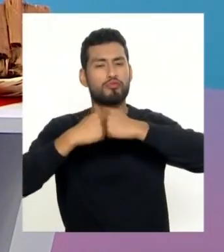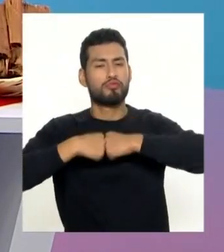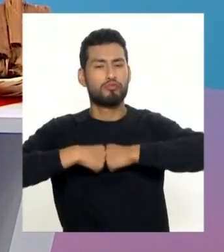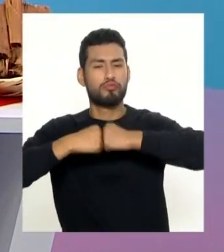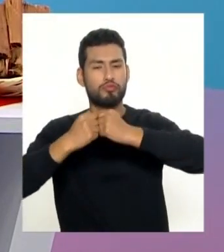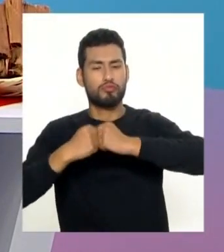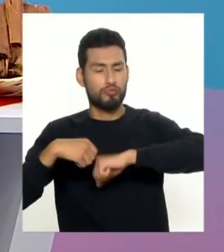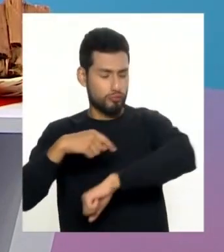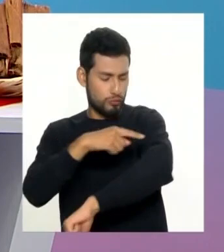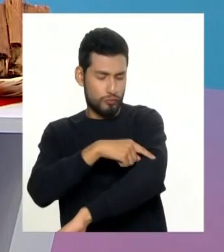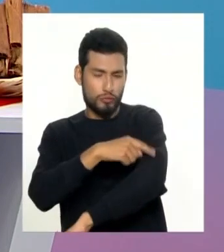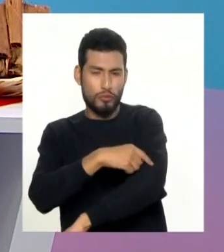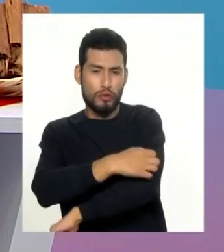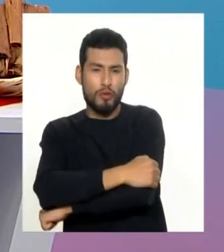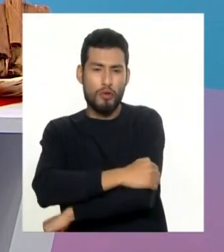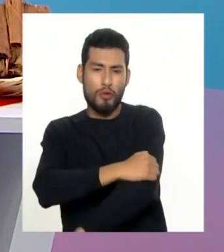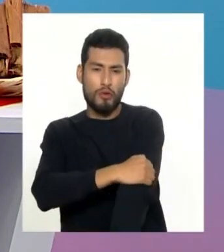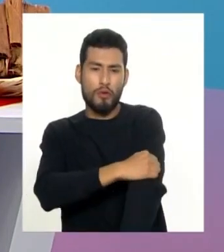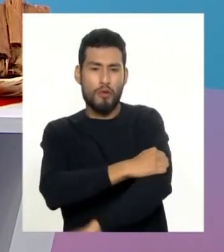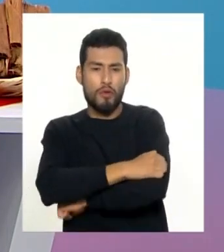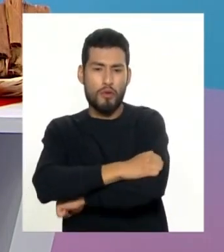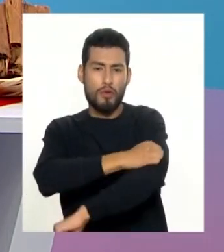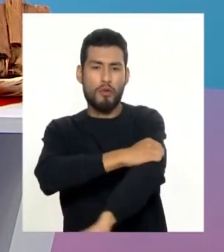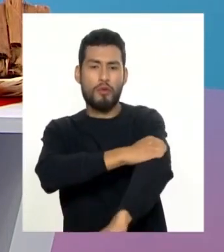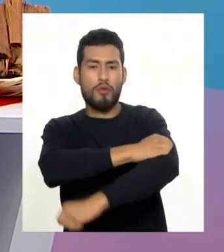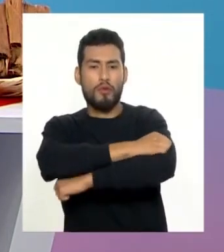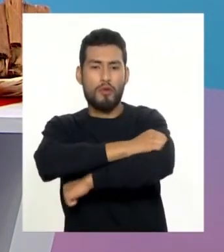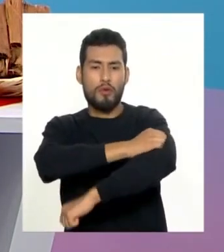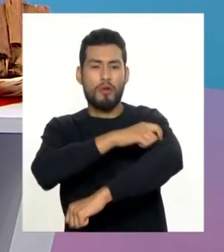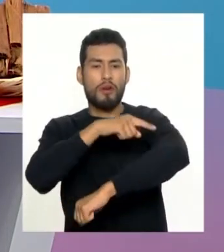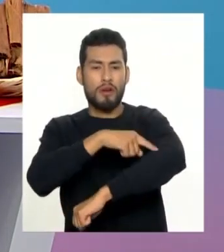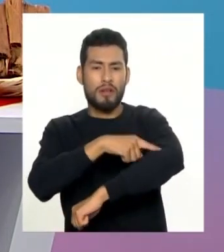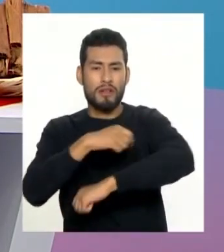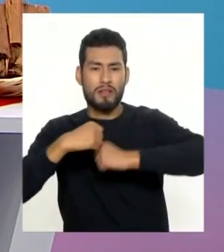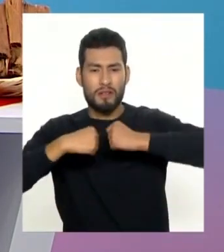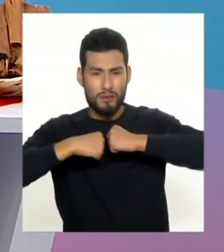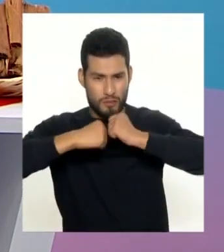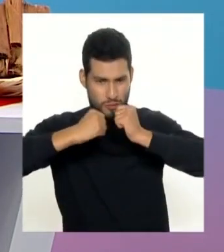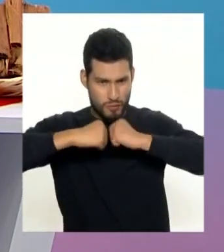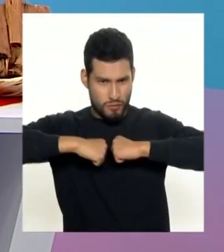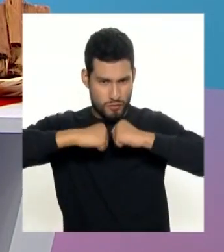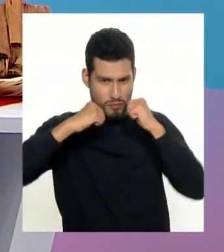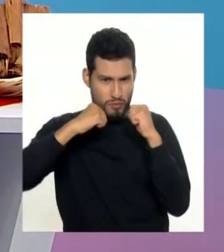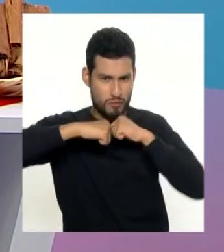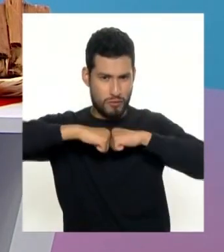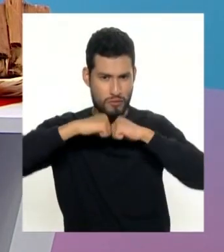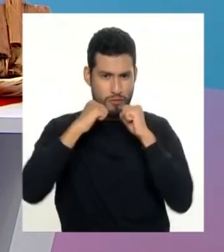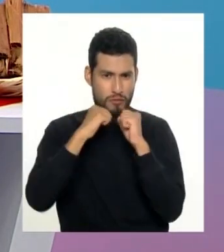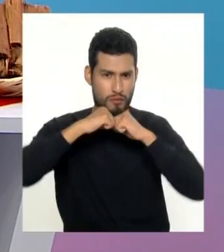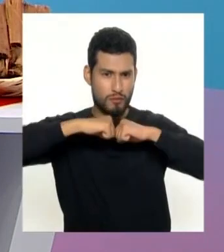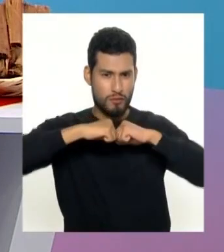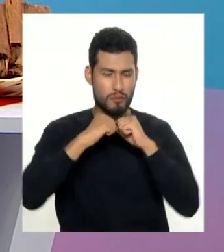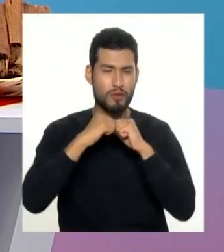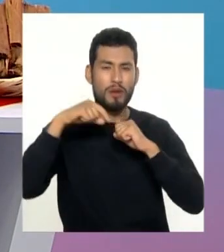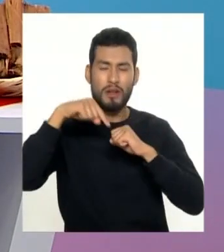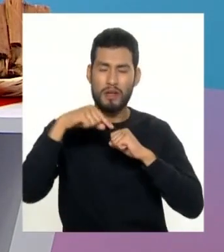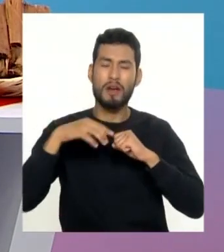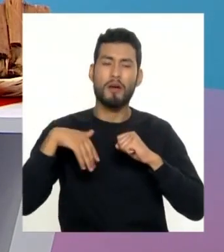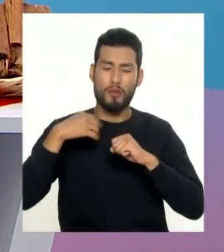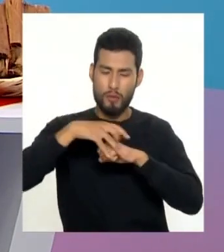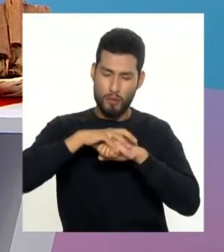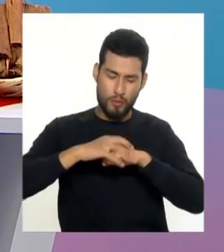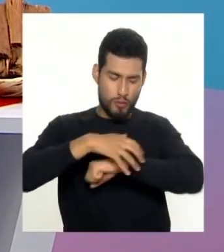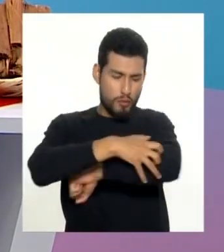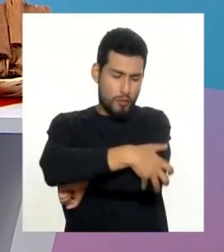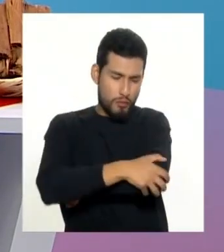dicen mucho que el frío les afecta, ¿no? Y usan precisamente esta planta llamada molle para poder sobarse en